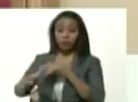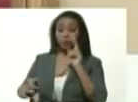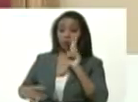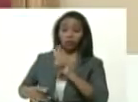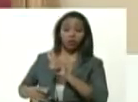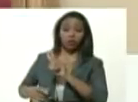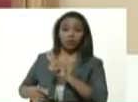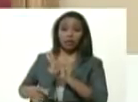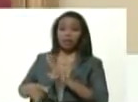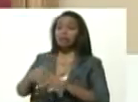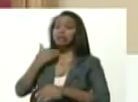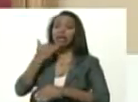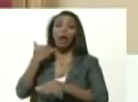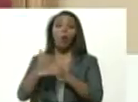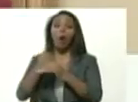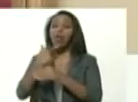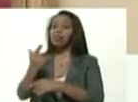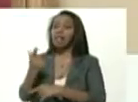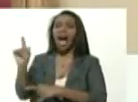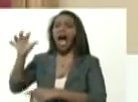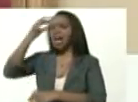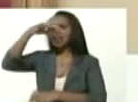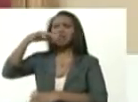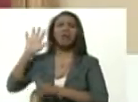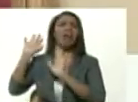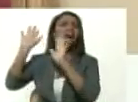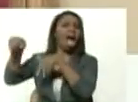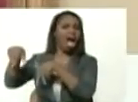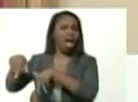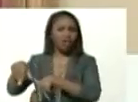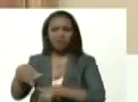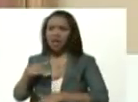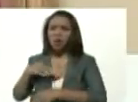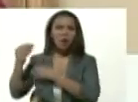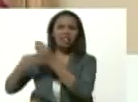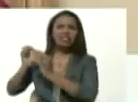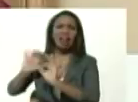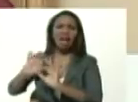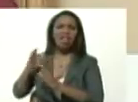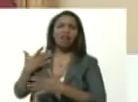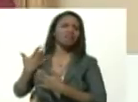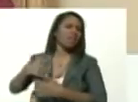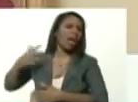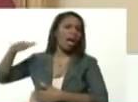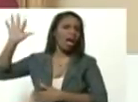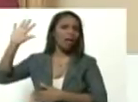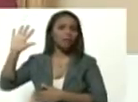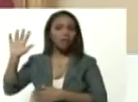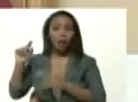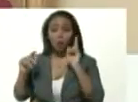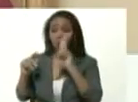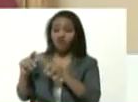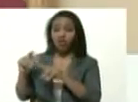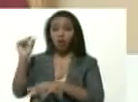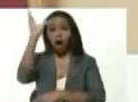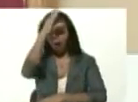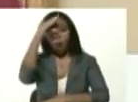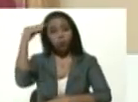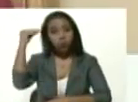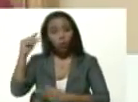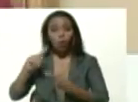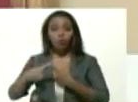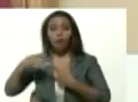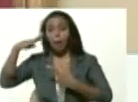Casi que dice que esto es una gripe más y que no hay que hacer nada. Hemos visto a Donald Trump, Jair Bolsonaro,